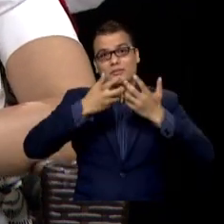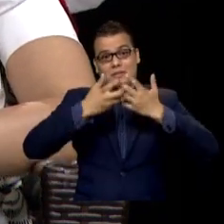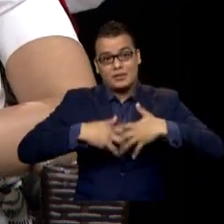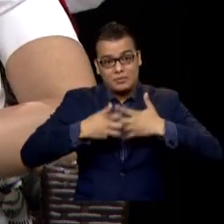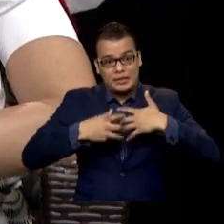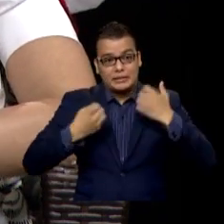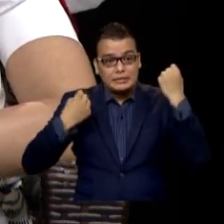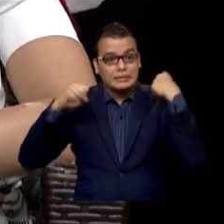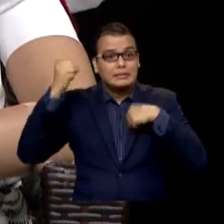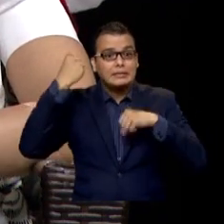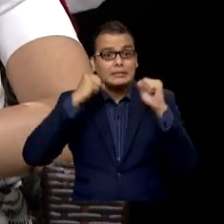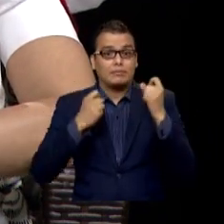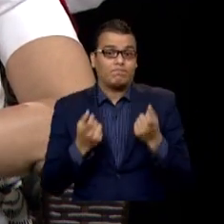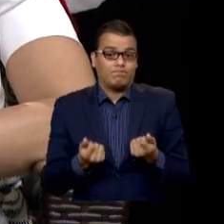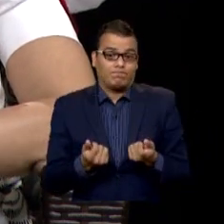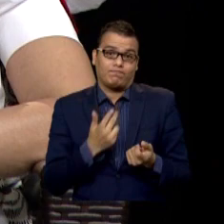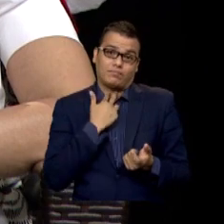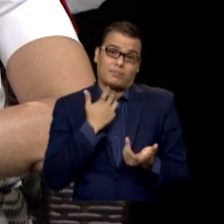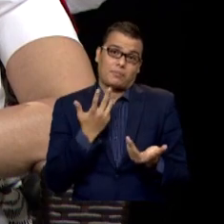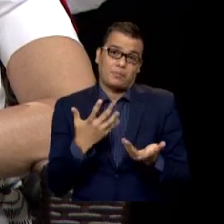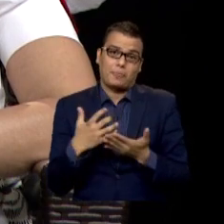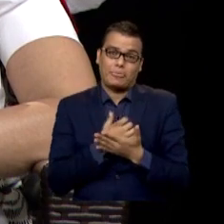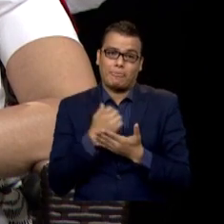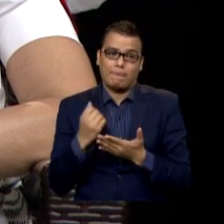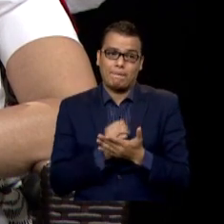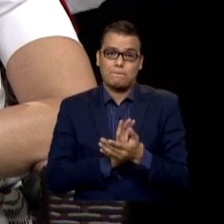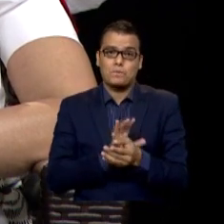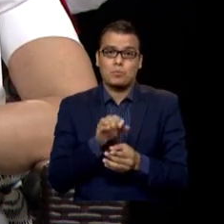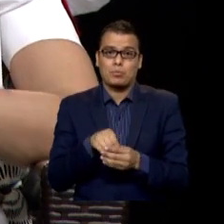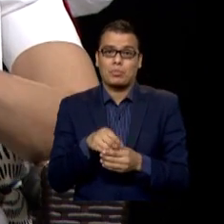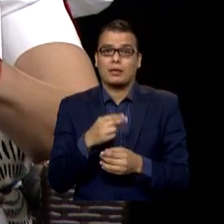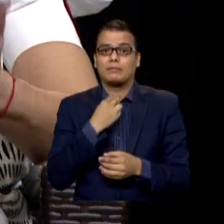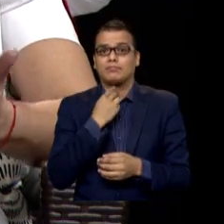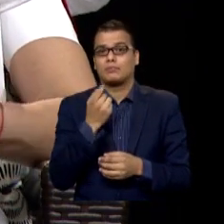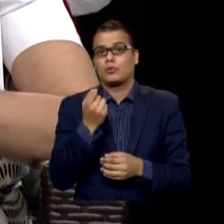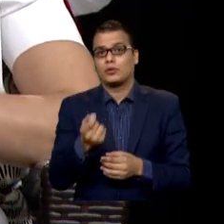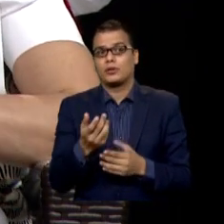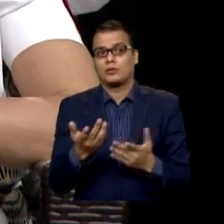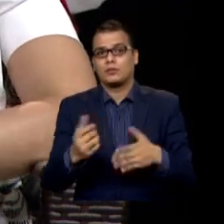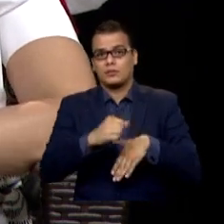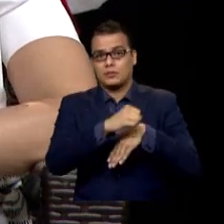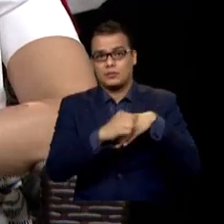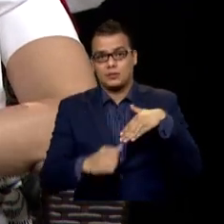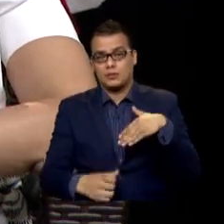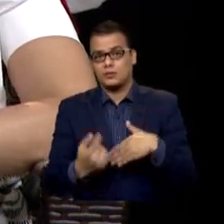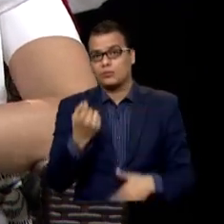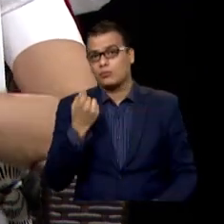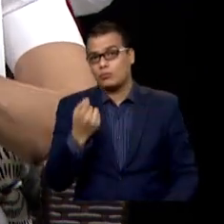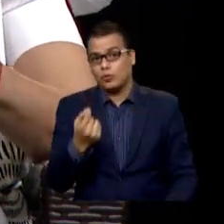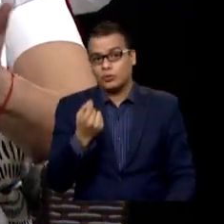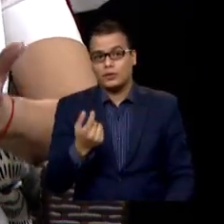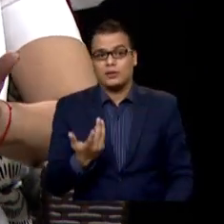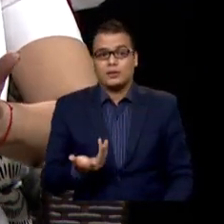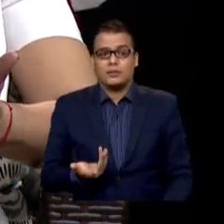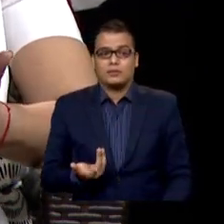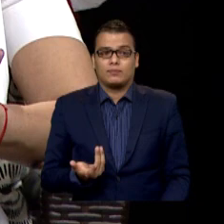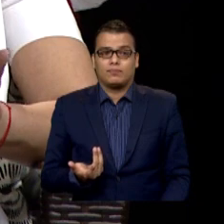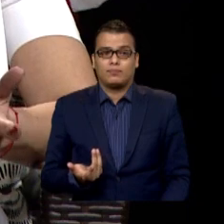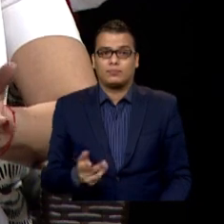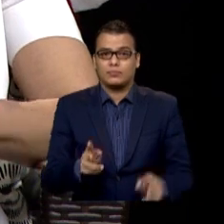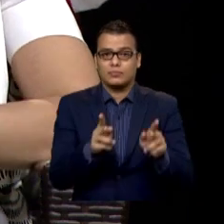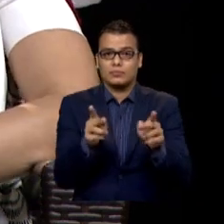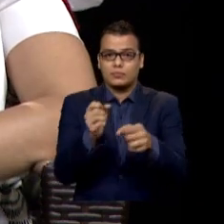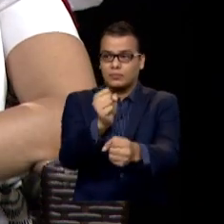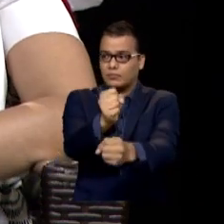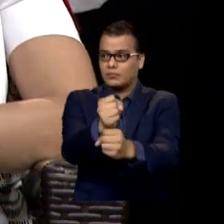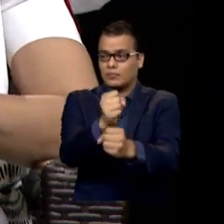están preocupados por el bajo porcentaje de ocupación que tienen, por las bajas cirugías que están realizando, los trabajadores, y